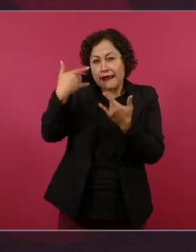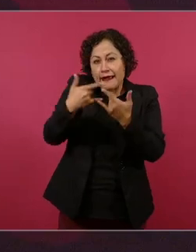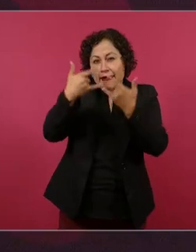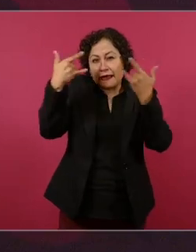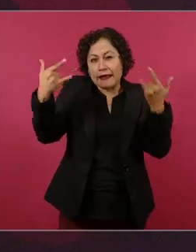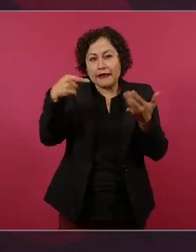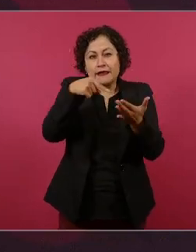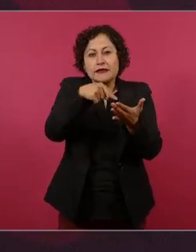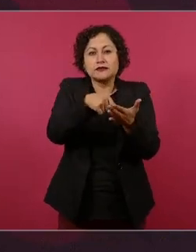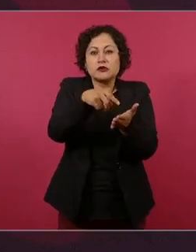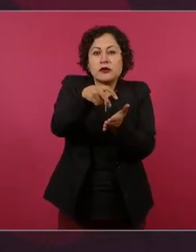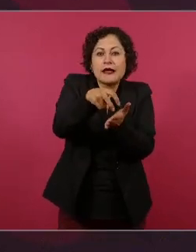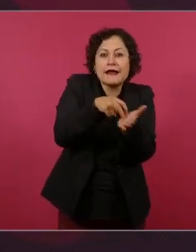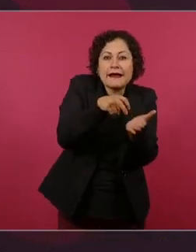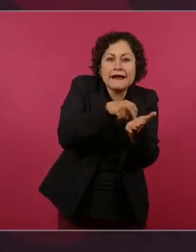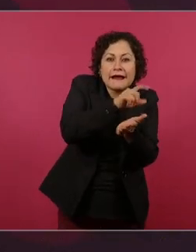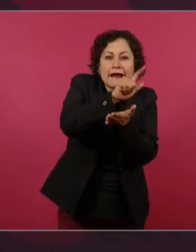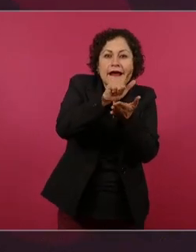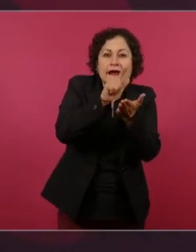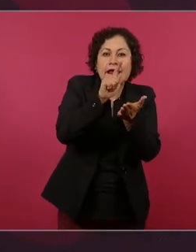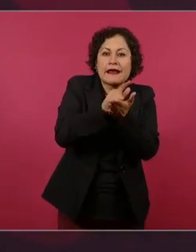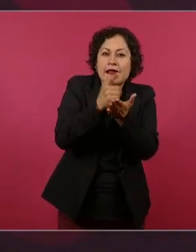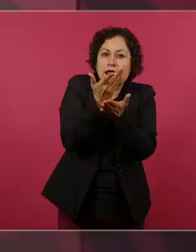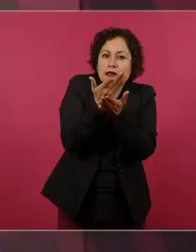y no se dio en otras partes.